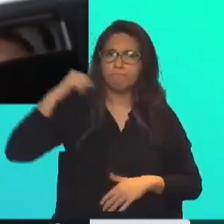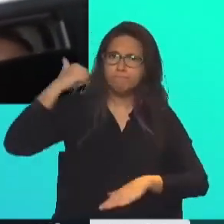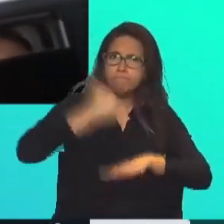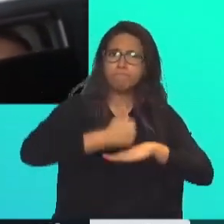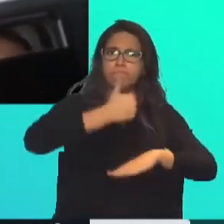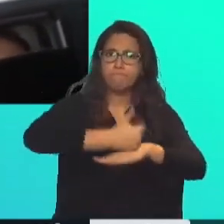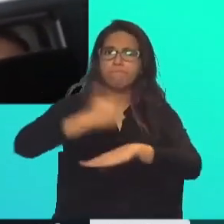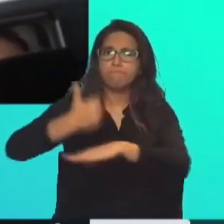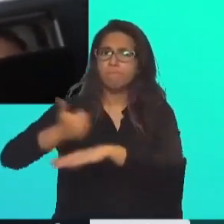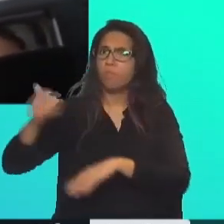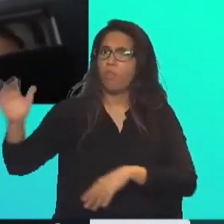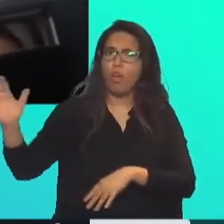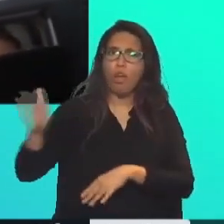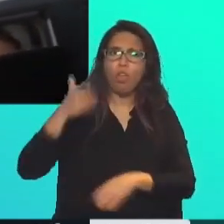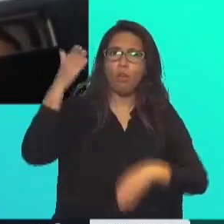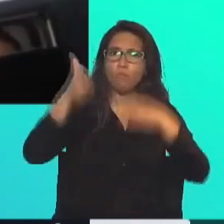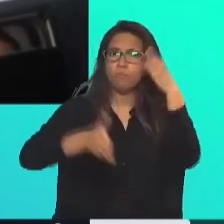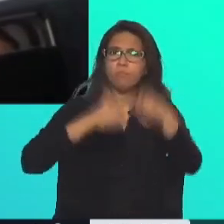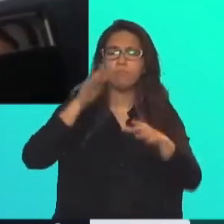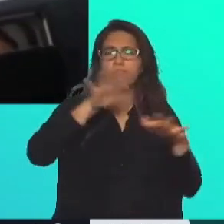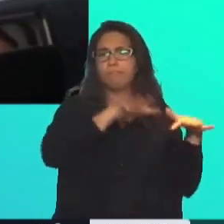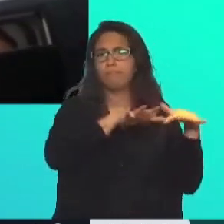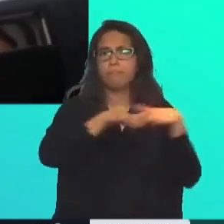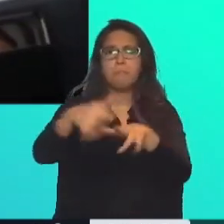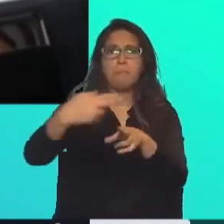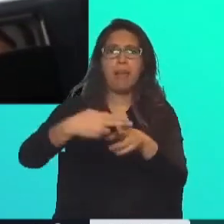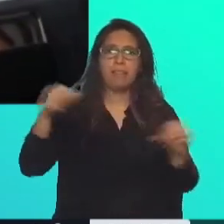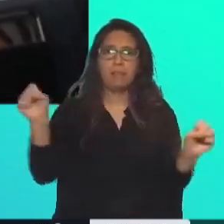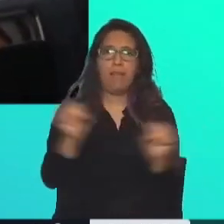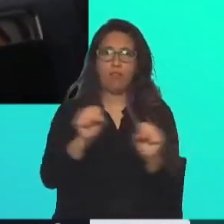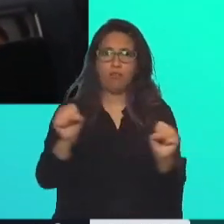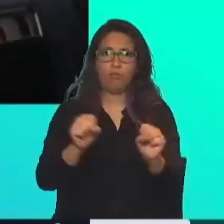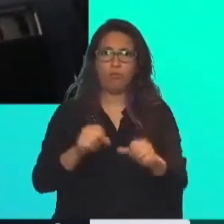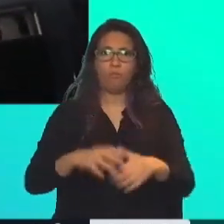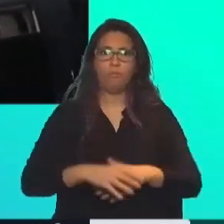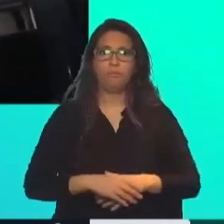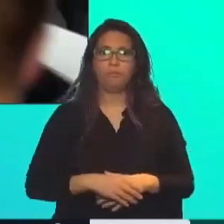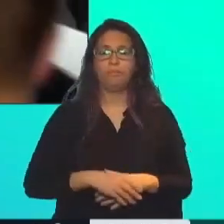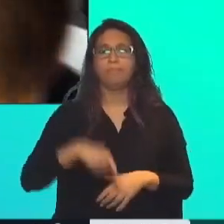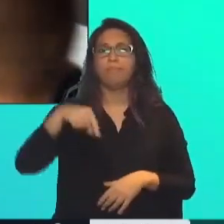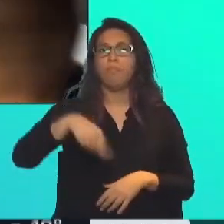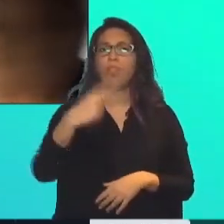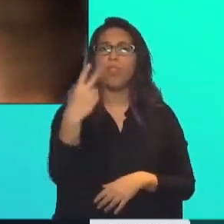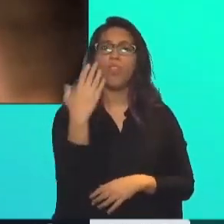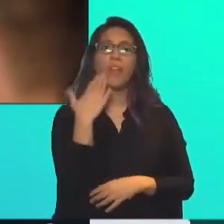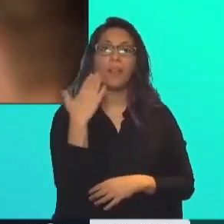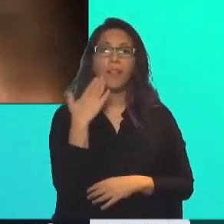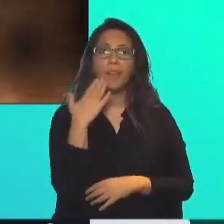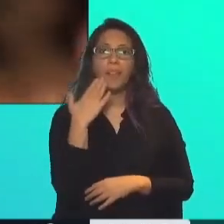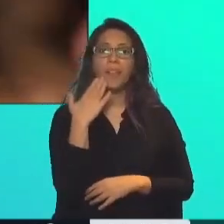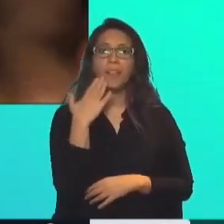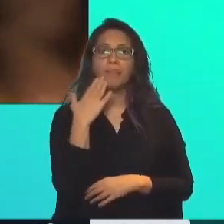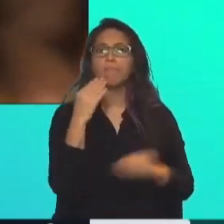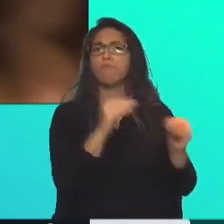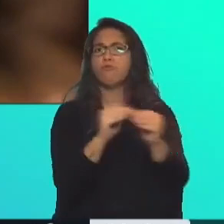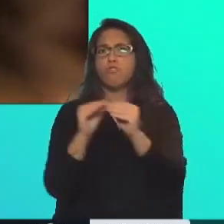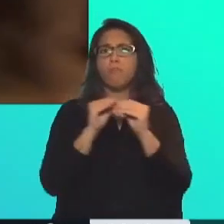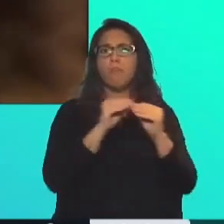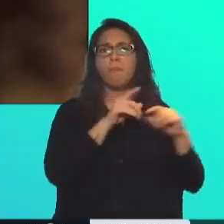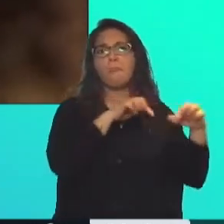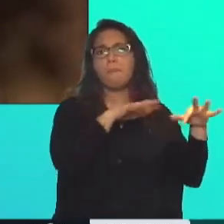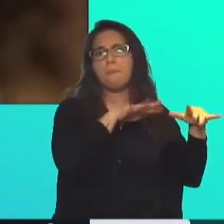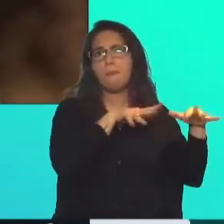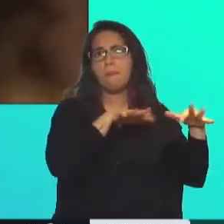hoy en la Plaza de Mayo, así que a partir de las 14 horas muchos compañeros ya se